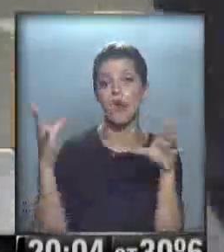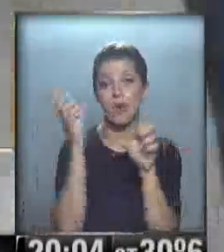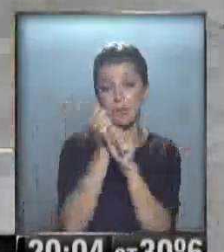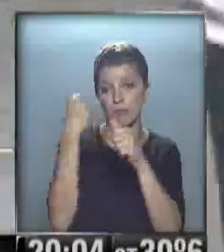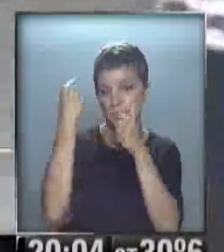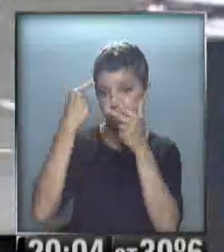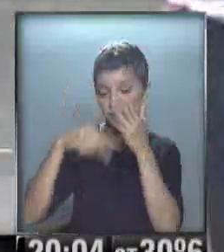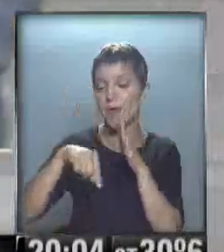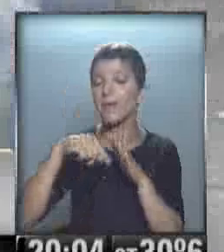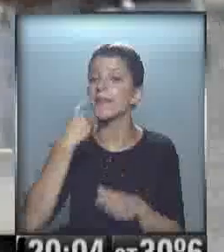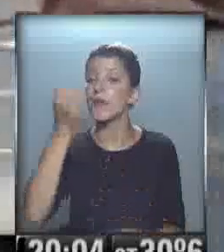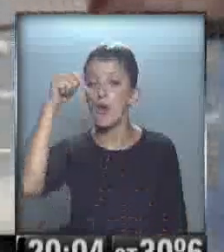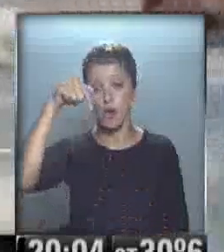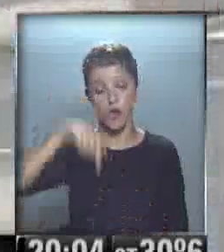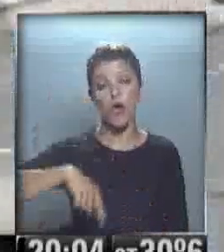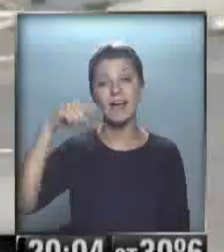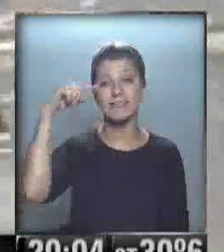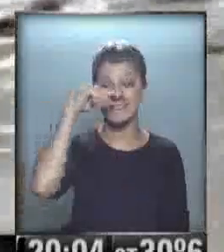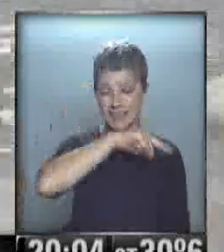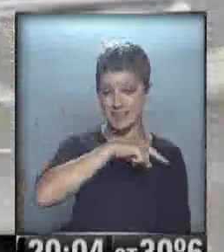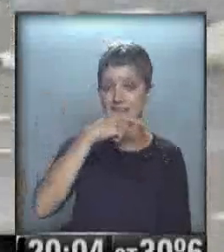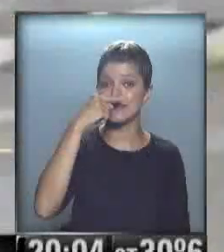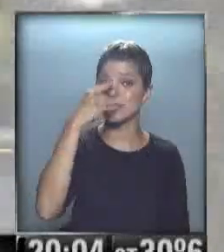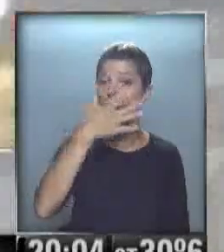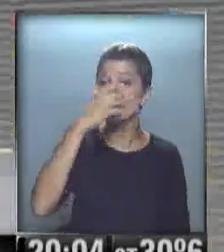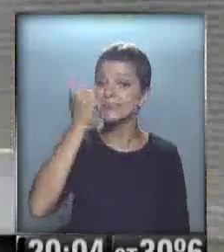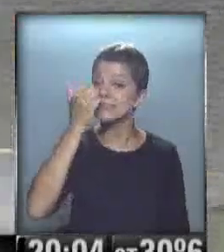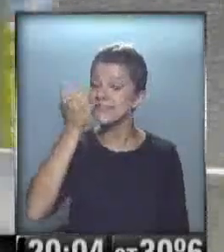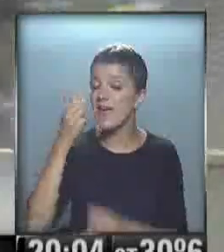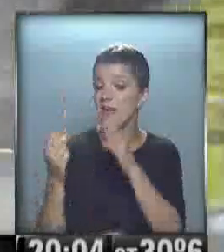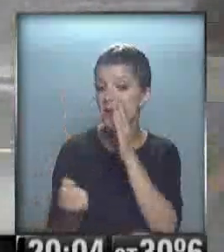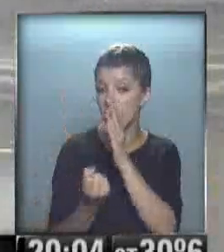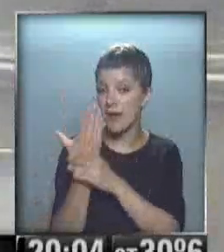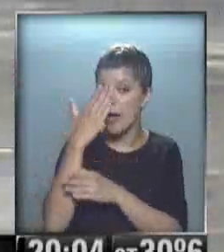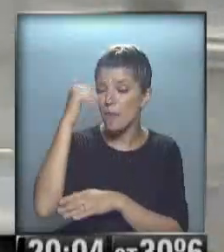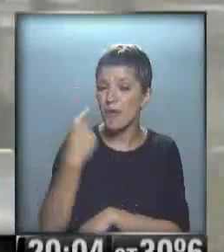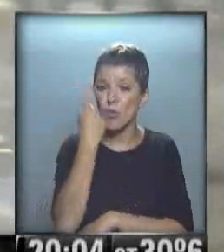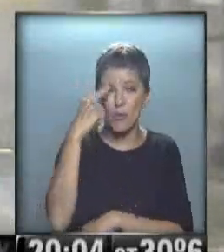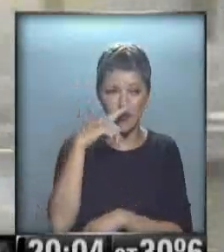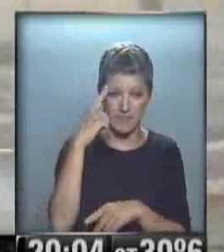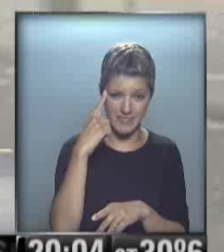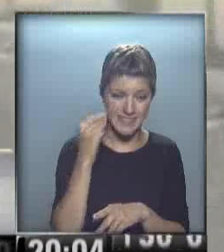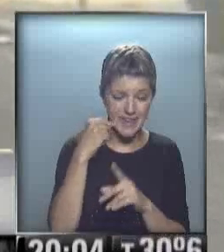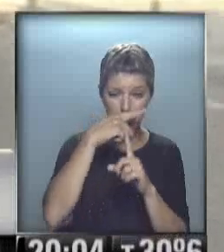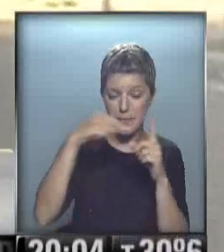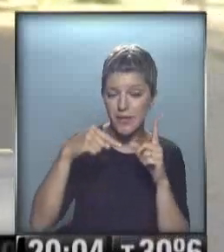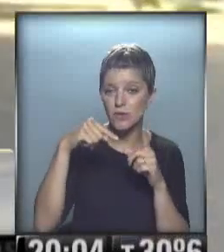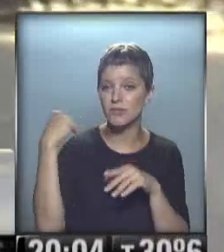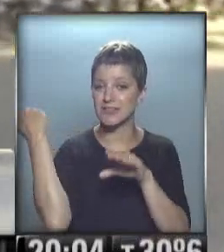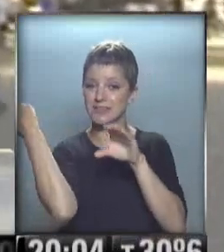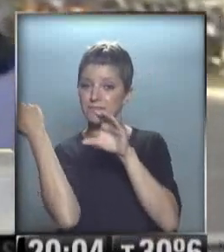que hoy, a las 7:56, tras un día y medio de saqueos, ingresó el fax del gobernador